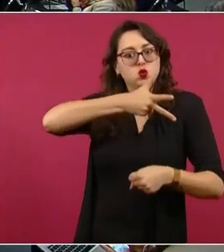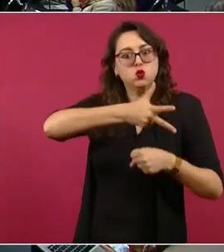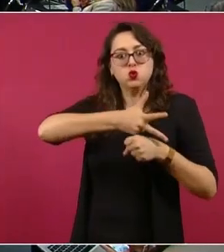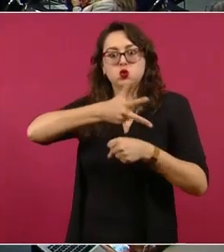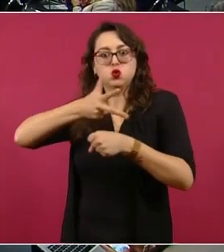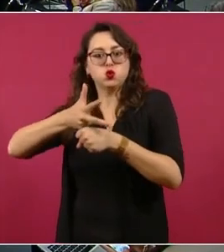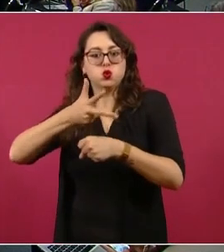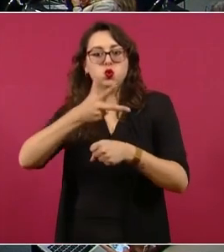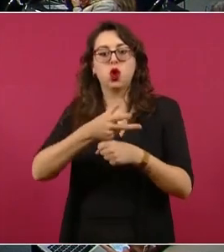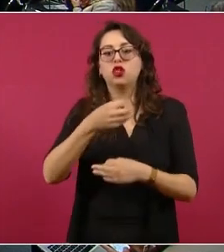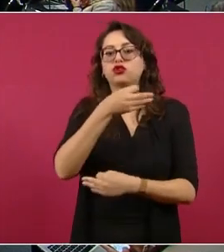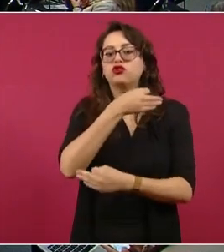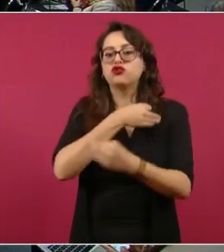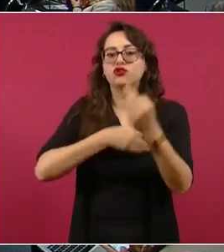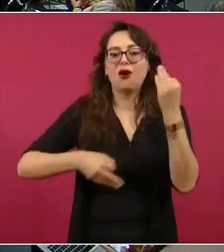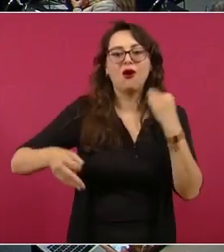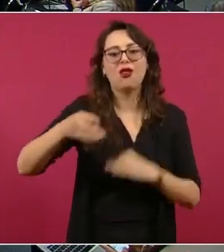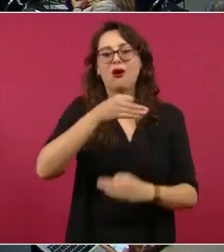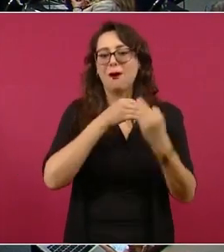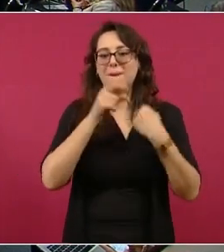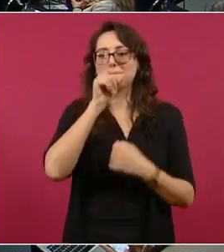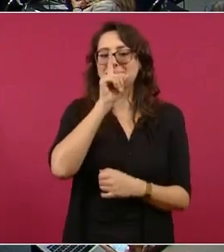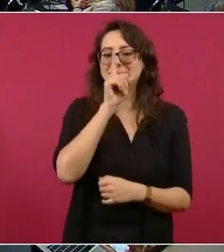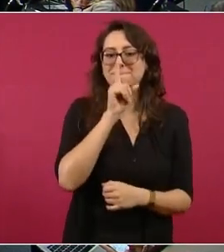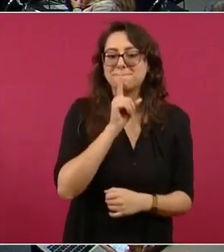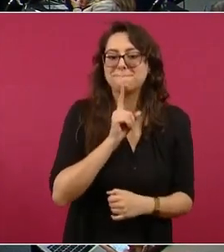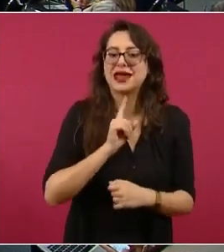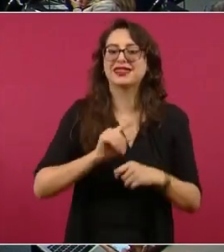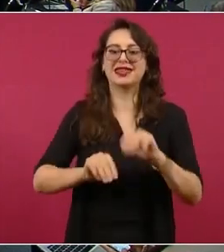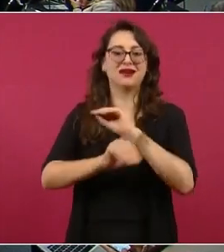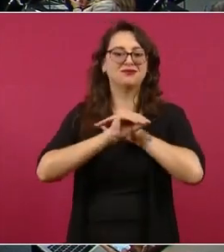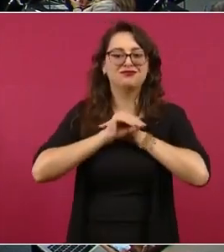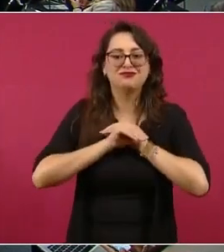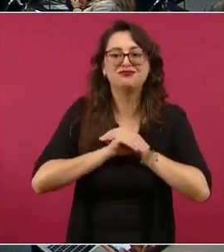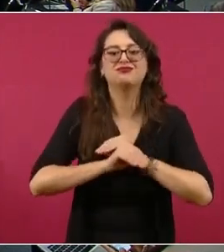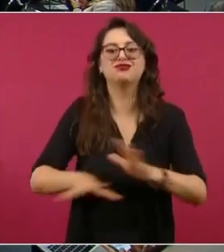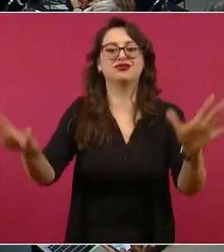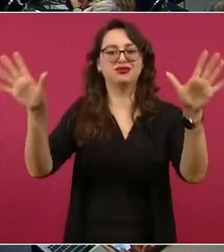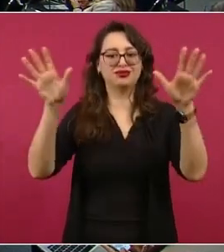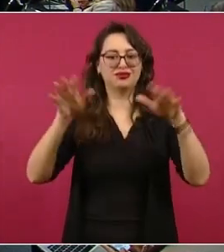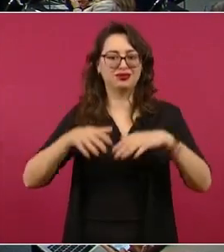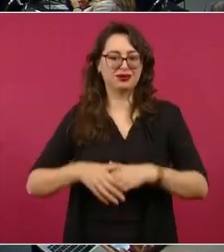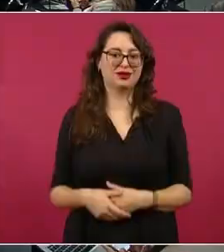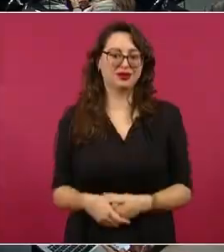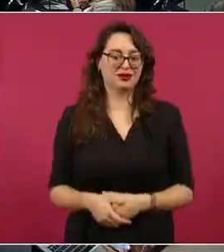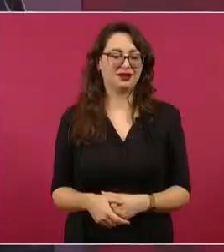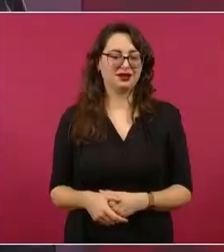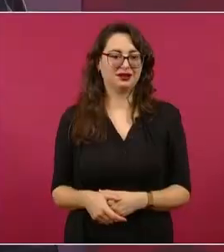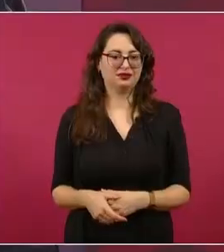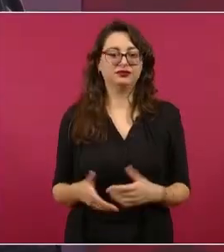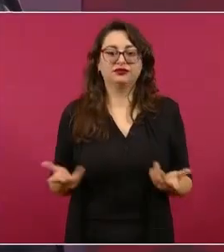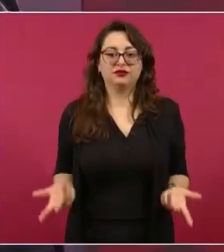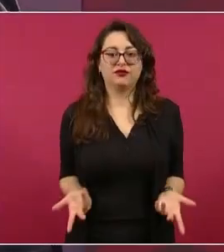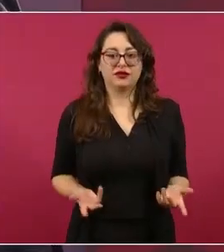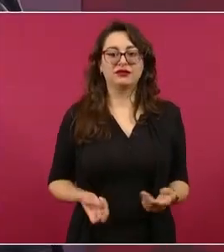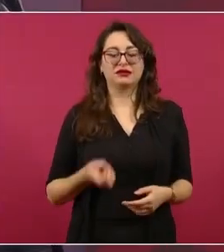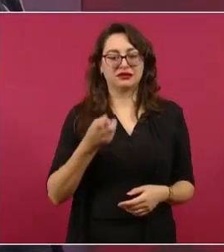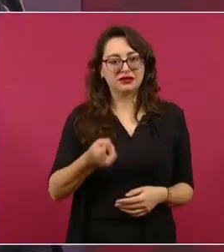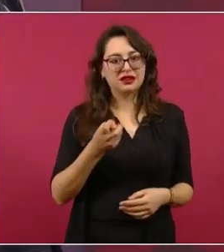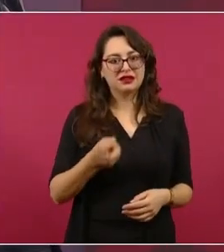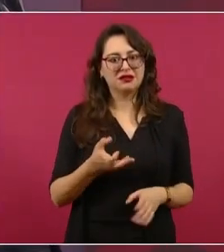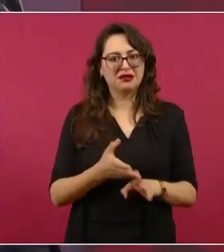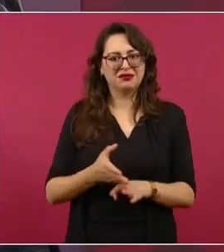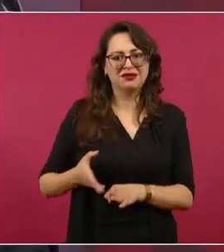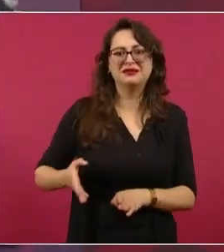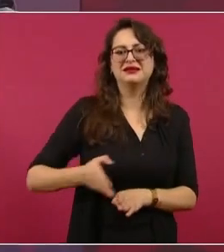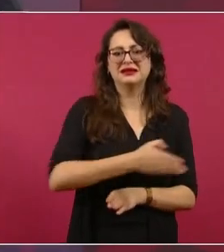Y solo en México de ese tiempo, en ese México bárbaro,